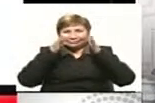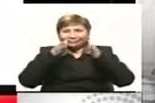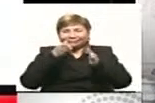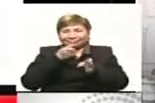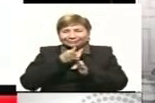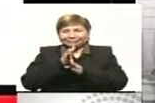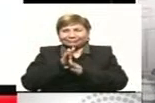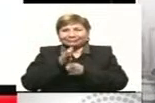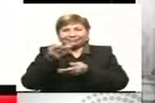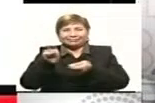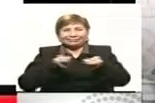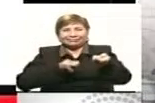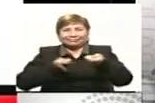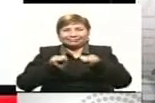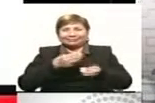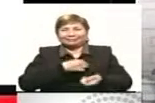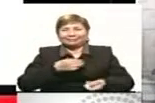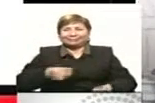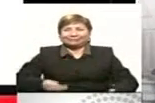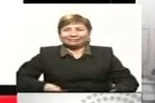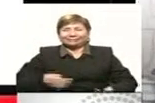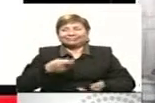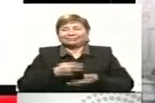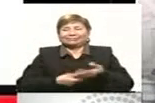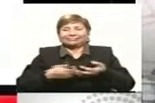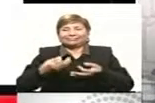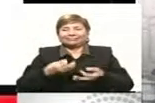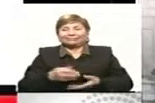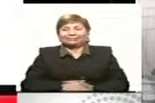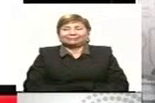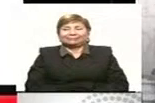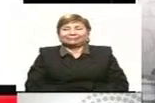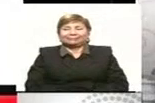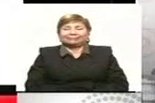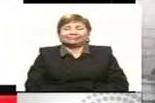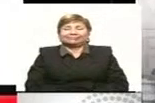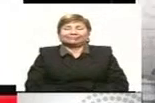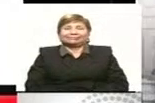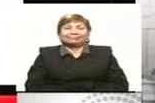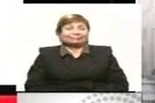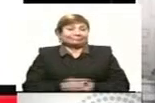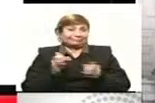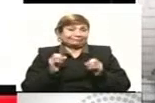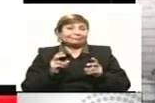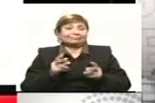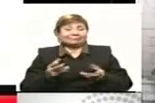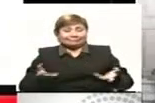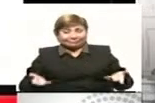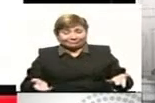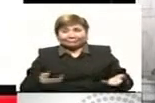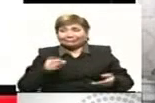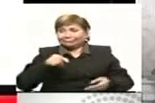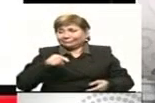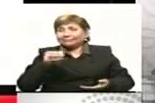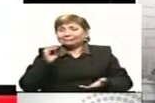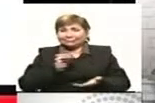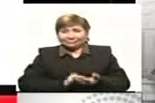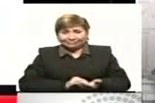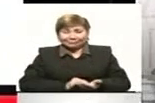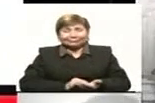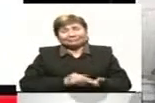bajo la administración del Ministerio de Economía y Finanzas. ¿Ok? Y aquí, claro, nuevamente